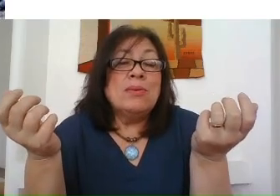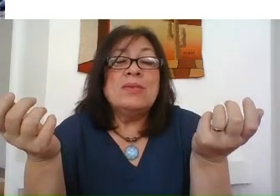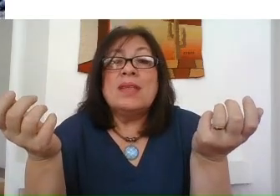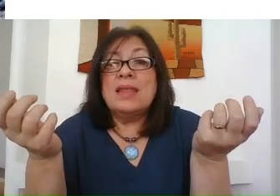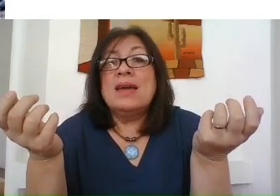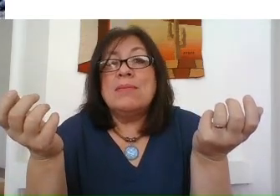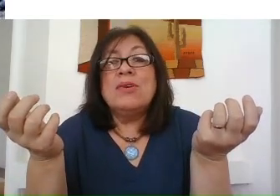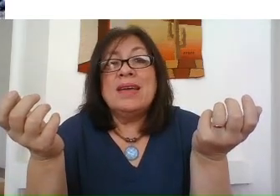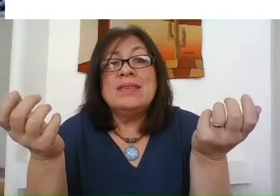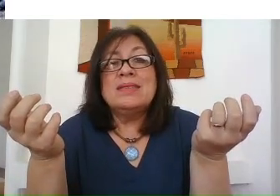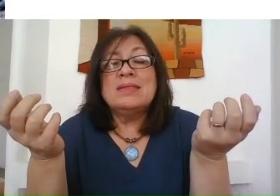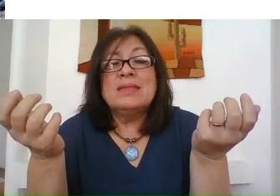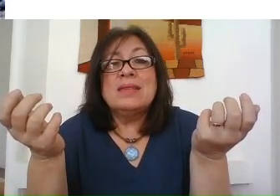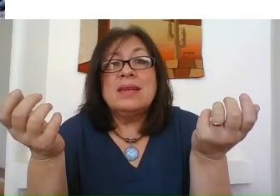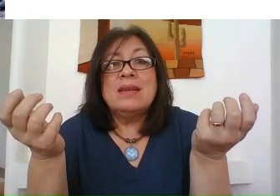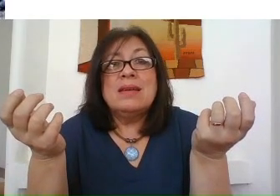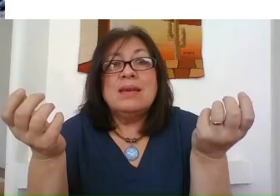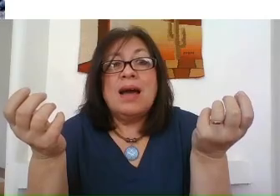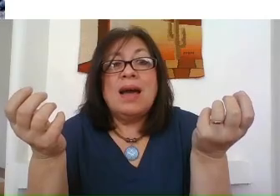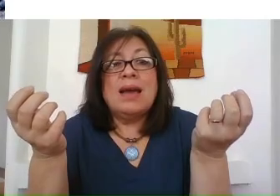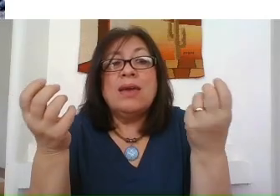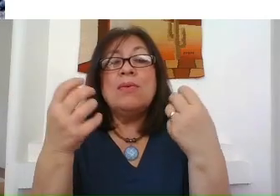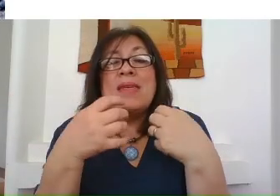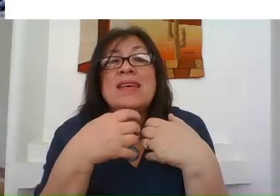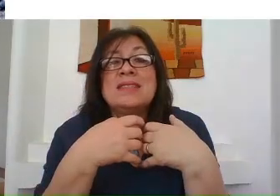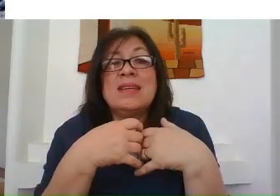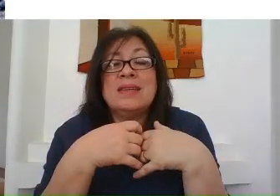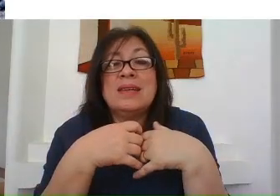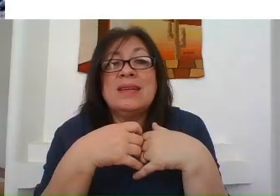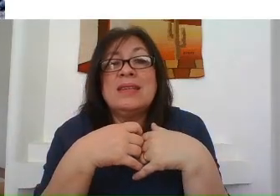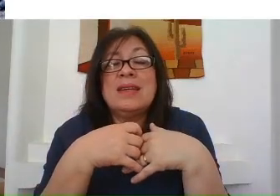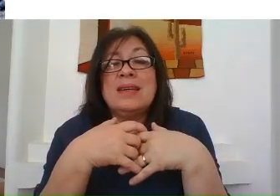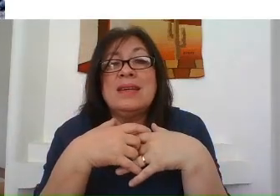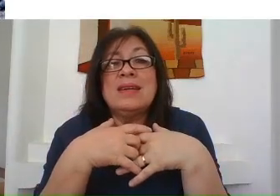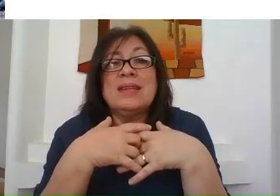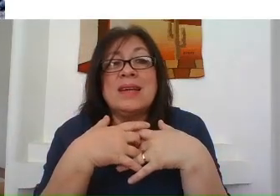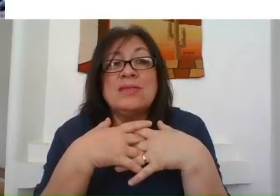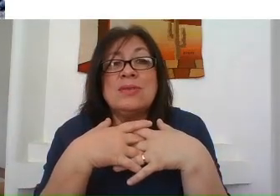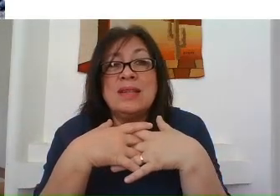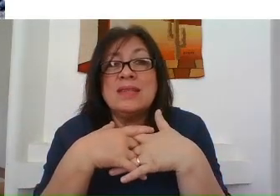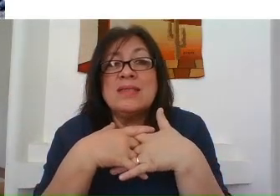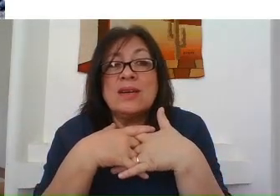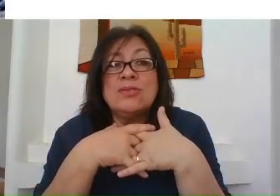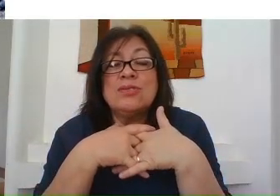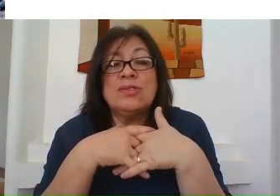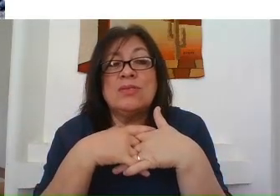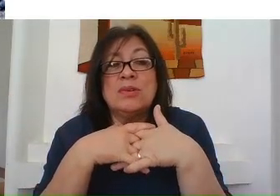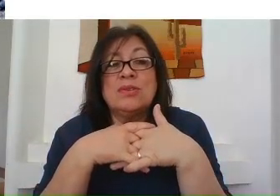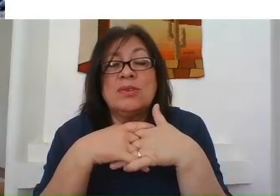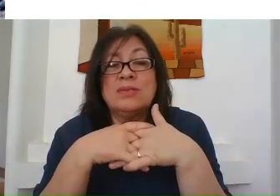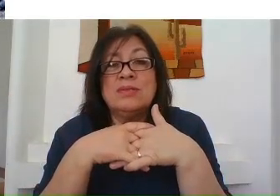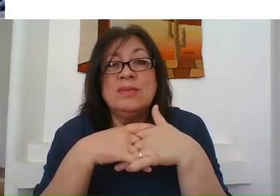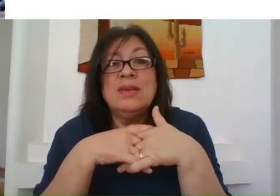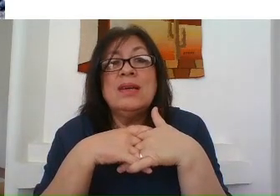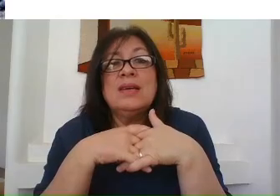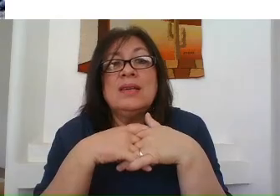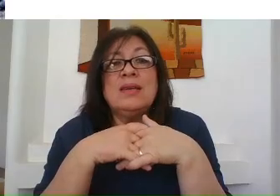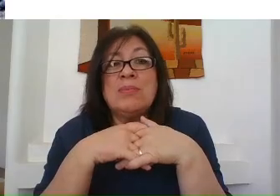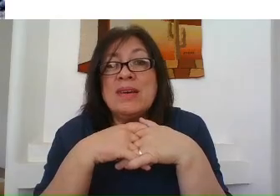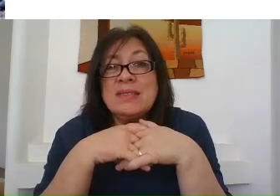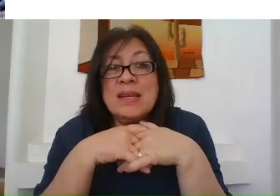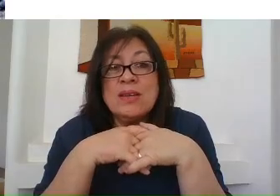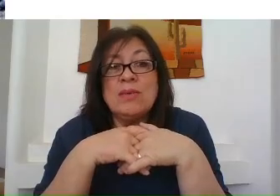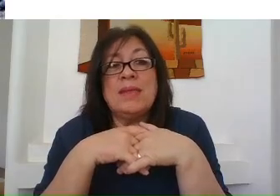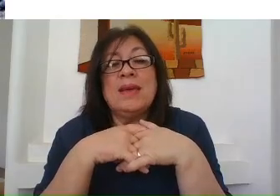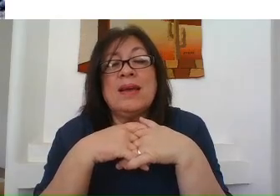la pregunta, digamos, es ¿a qué obedece este retraso en el desarrollo psicomotor?